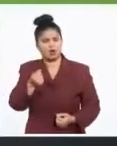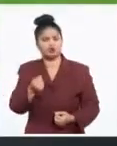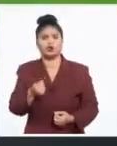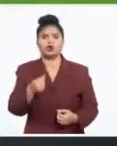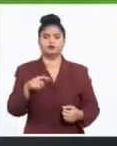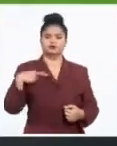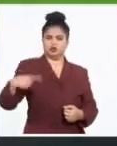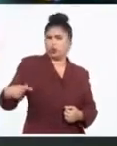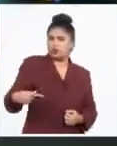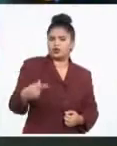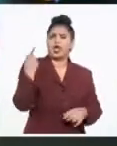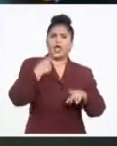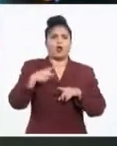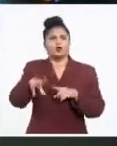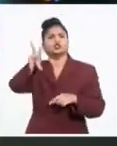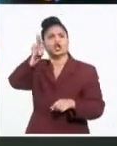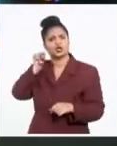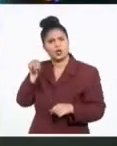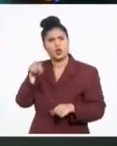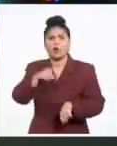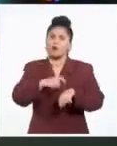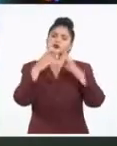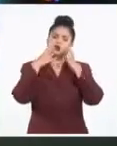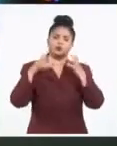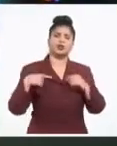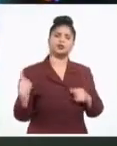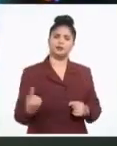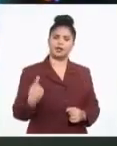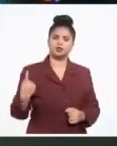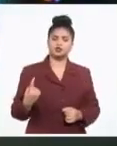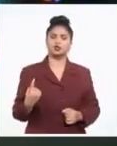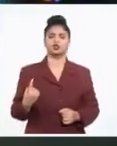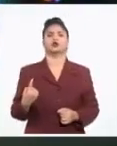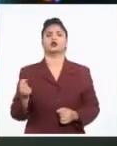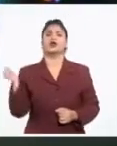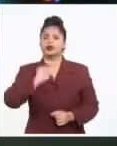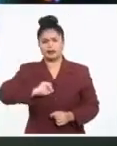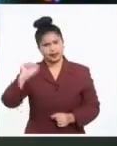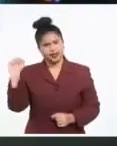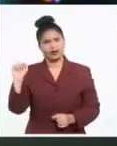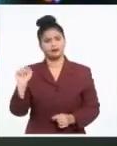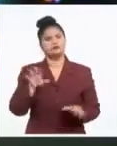y yo lo veo como una gran oportunidad para salir incluso más líderes